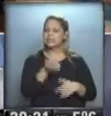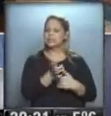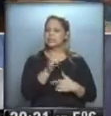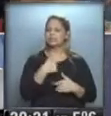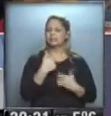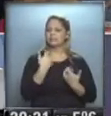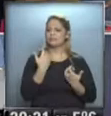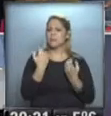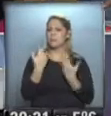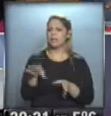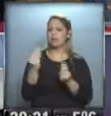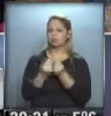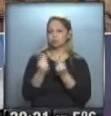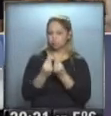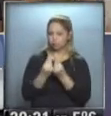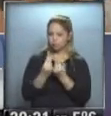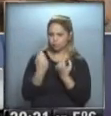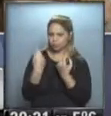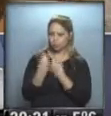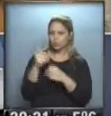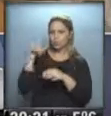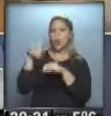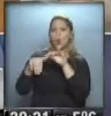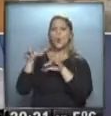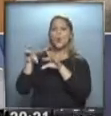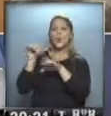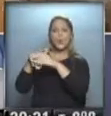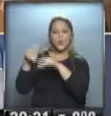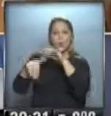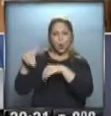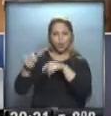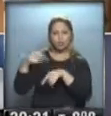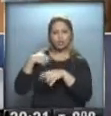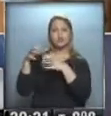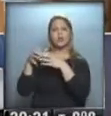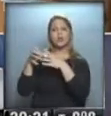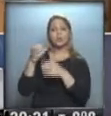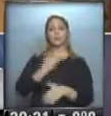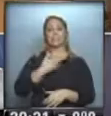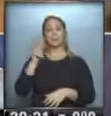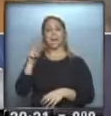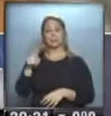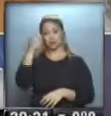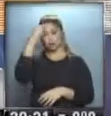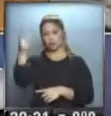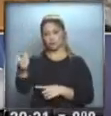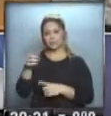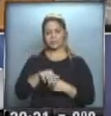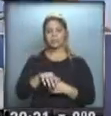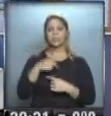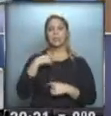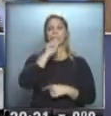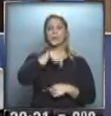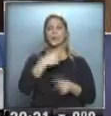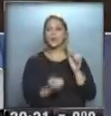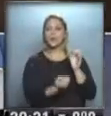la pérdida de votos que realmente ha sido muy grande por parte del Frente para la Victoria, el